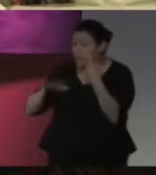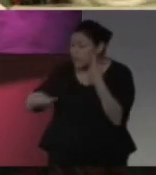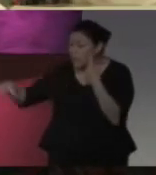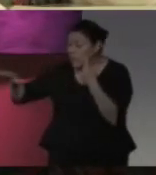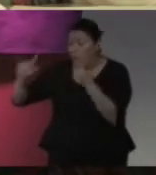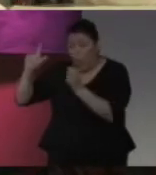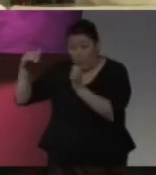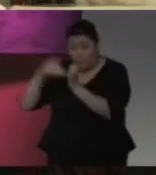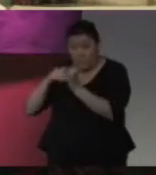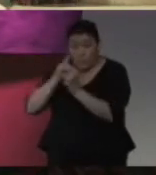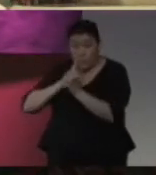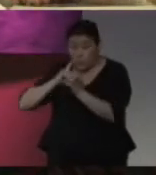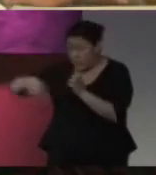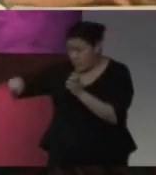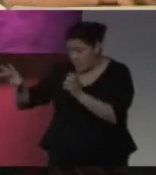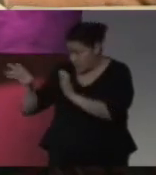1,000 mujeres.